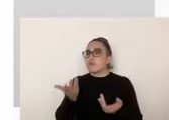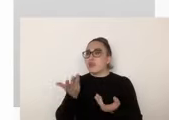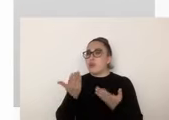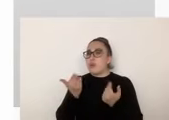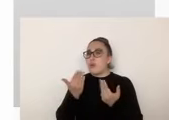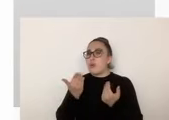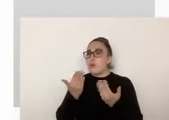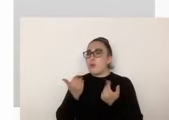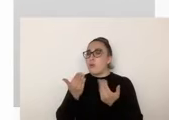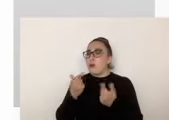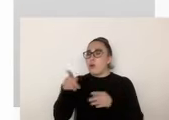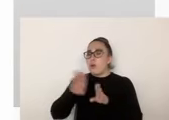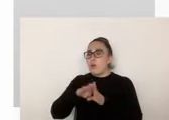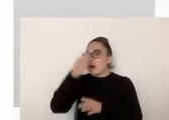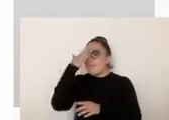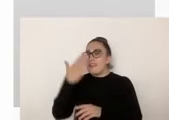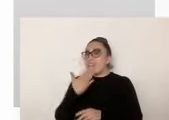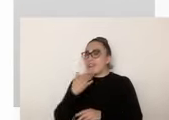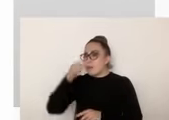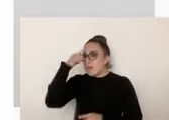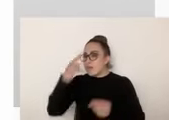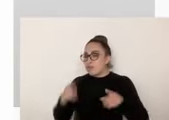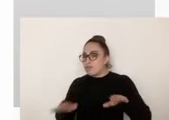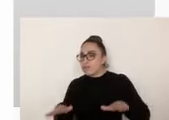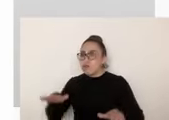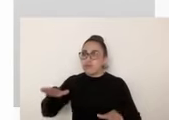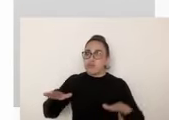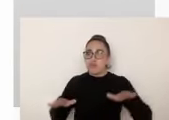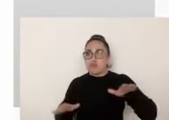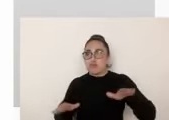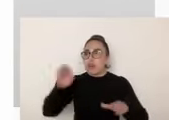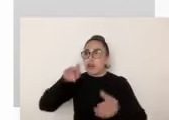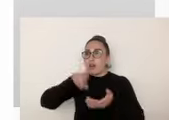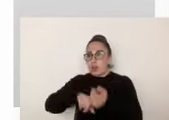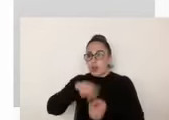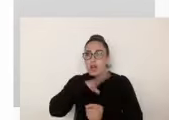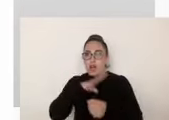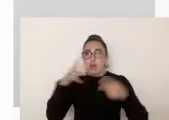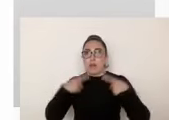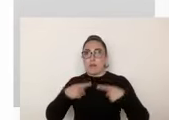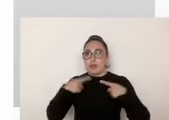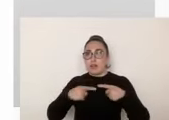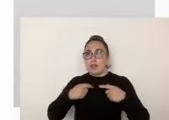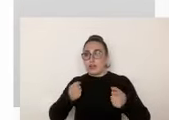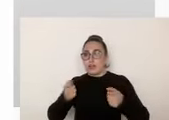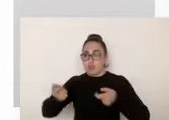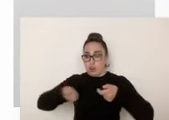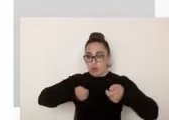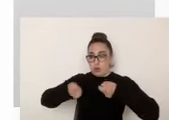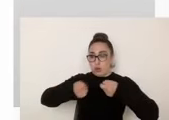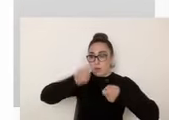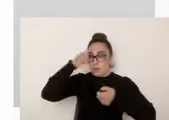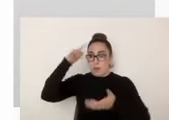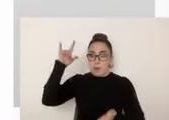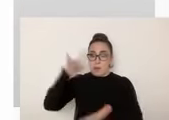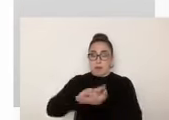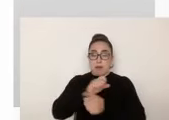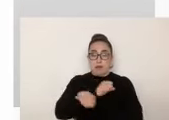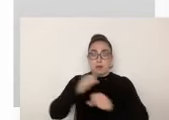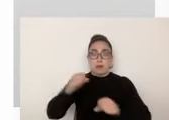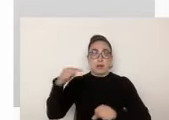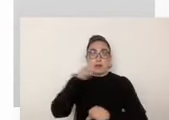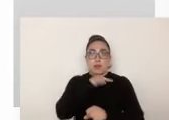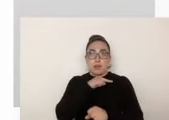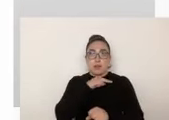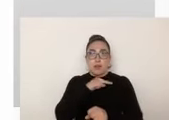una gran capacidad de pilotaje, sino porque está controlado por personas que lo van a estrellar en un lugar donde van a morir más personas, el avión se tira. Un consecuencialista te